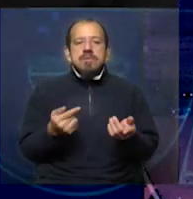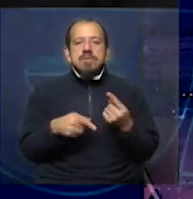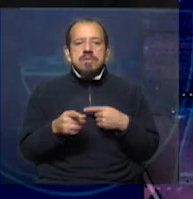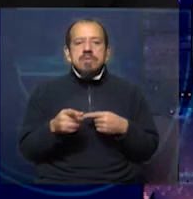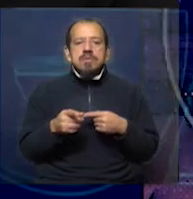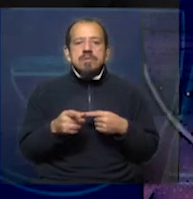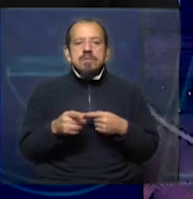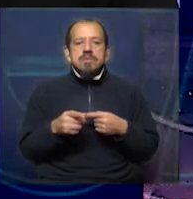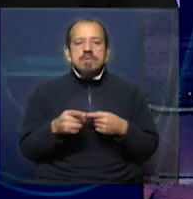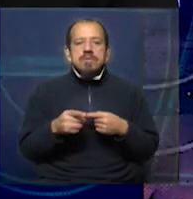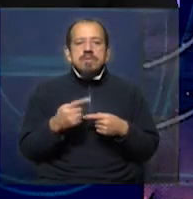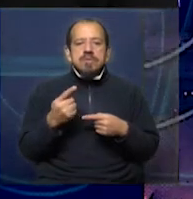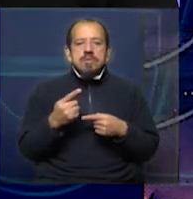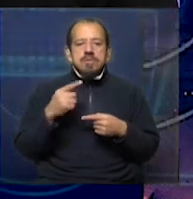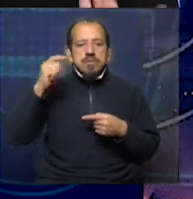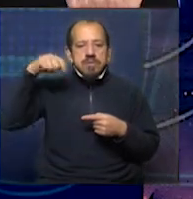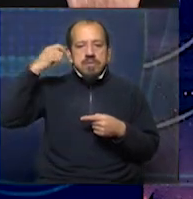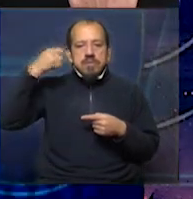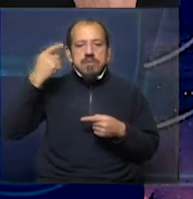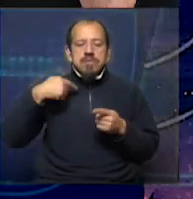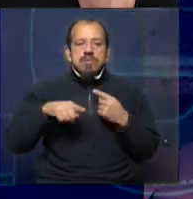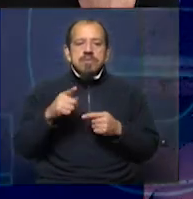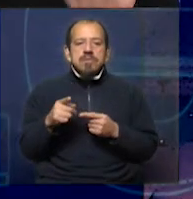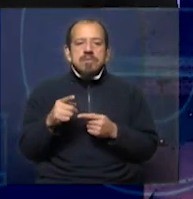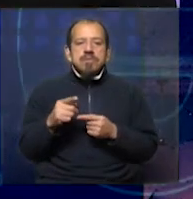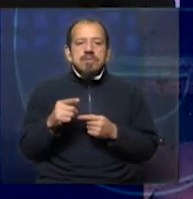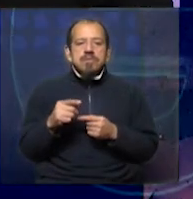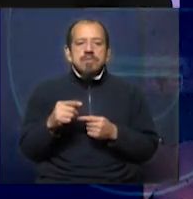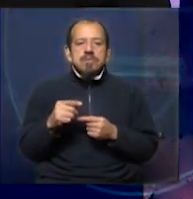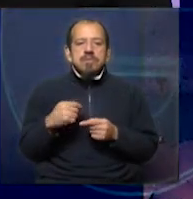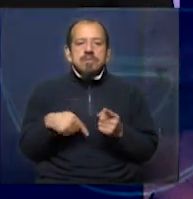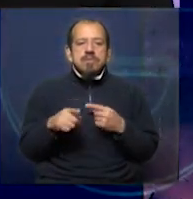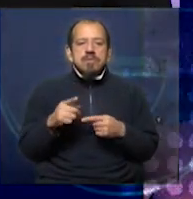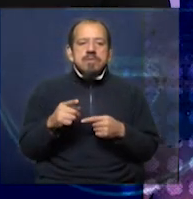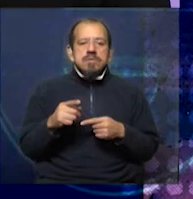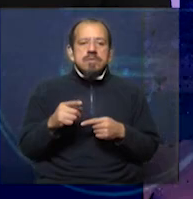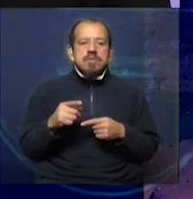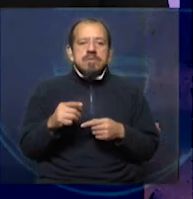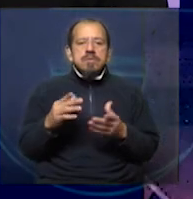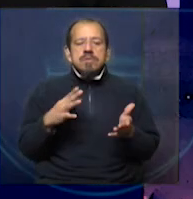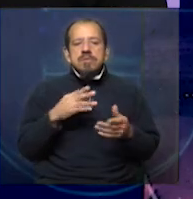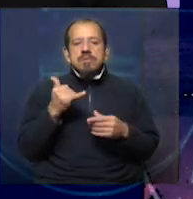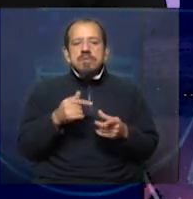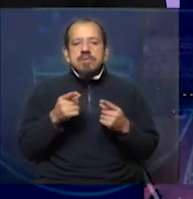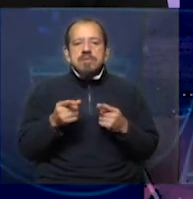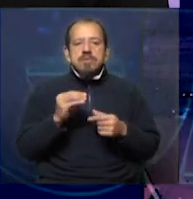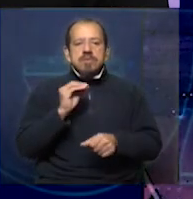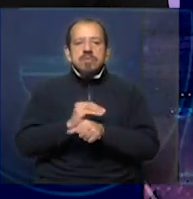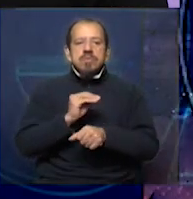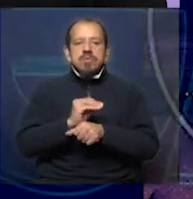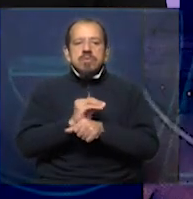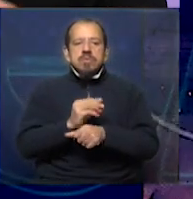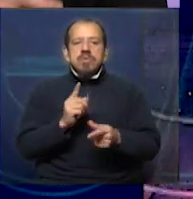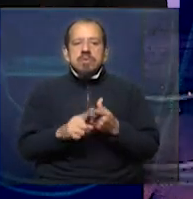en el primer Doc Montevideo, es Augusto Góngora, era un periodista que tenía un programa cultural.